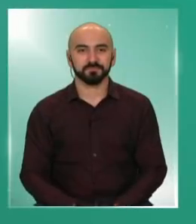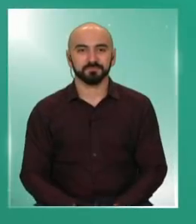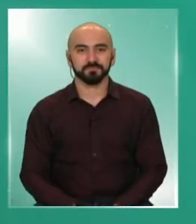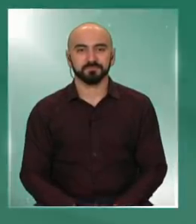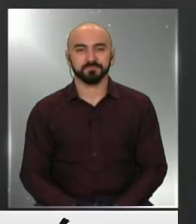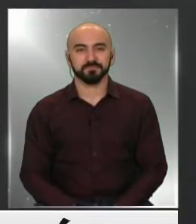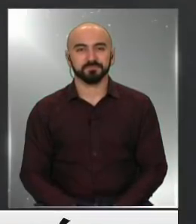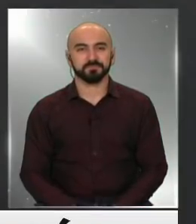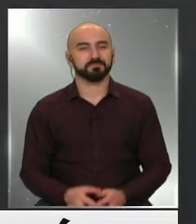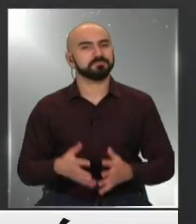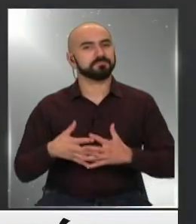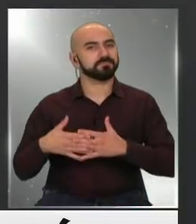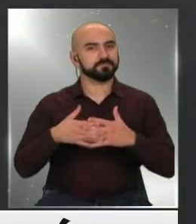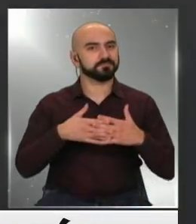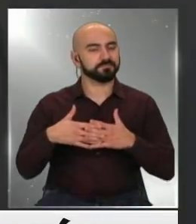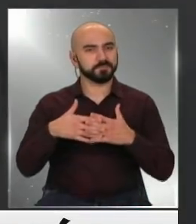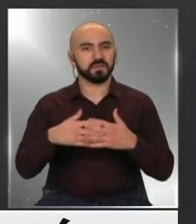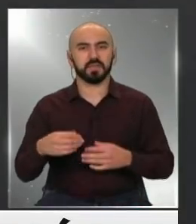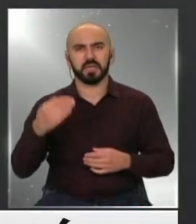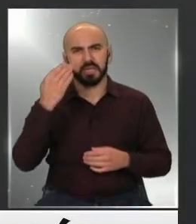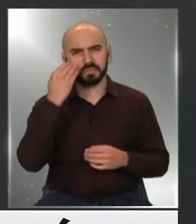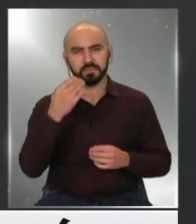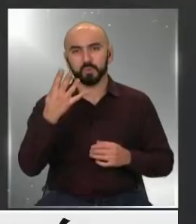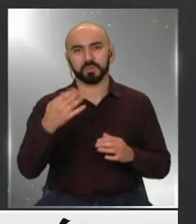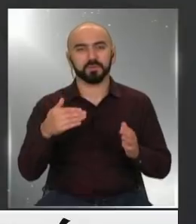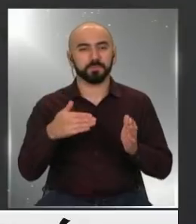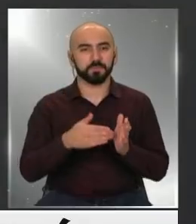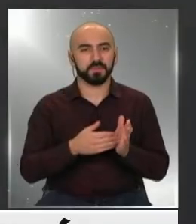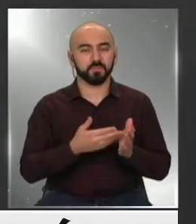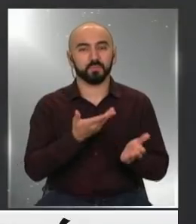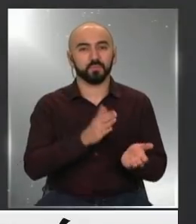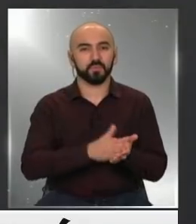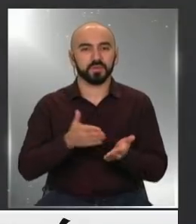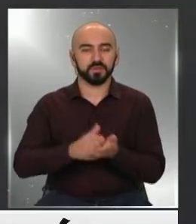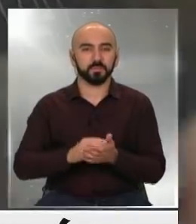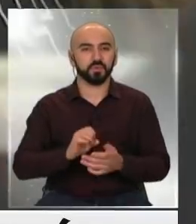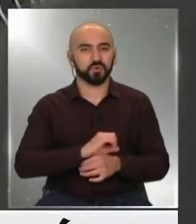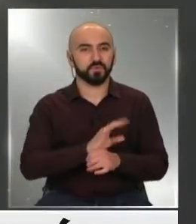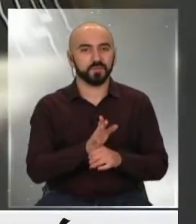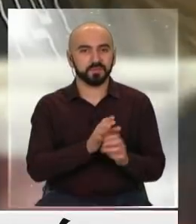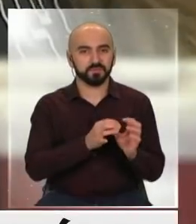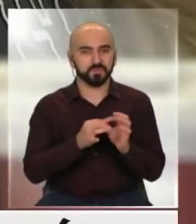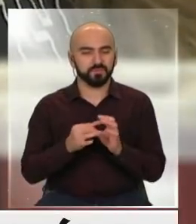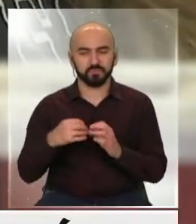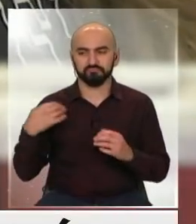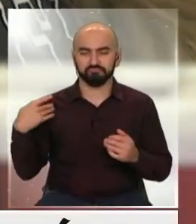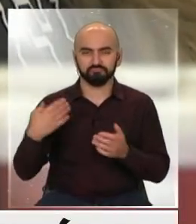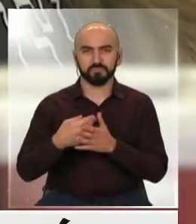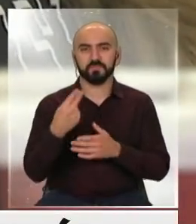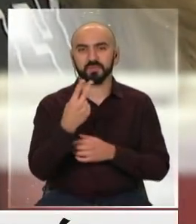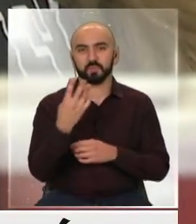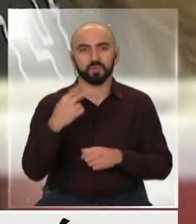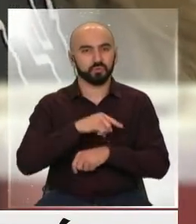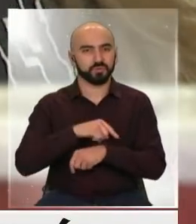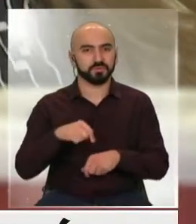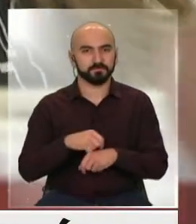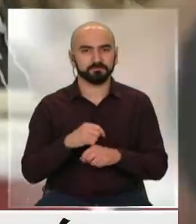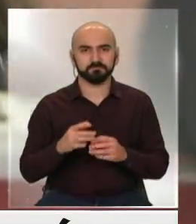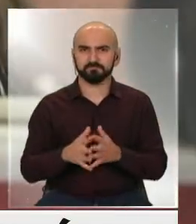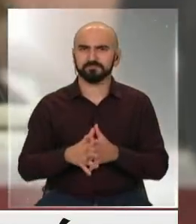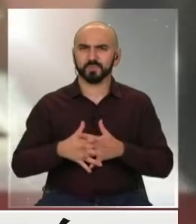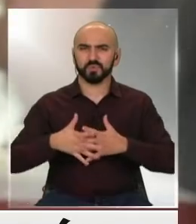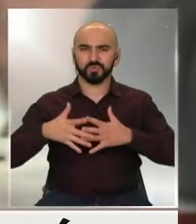eeuu ha registrado casi 4.000 muertes porque hoy 19 las últimas 24 horas la cifra más alta